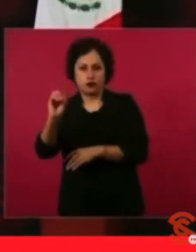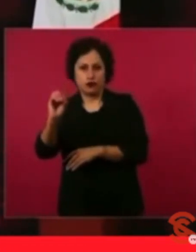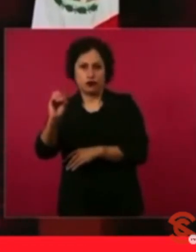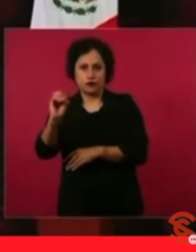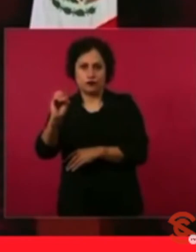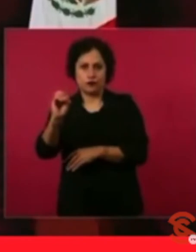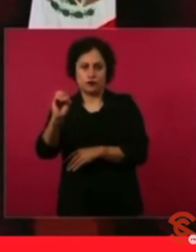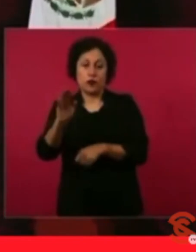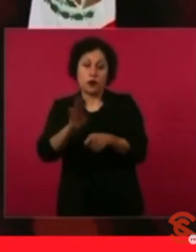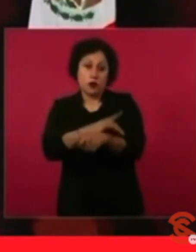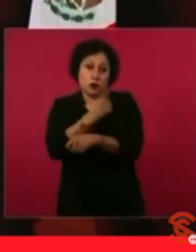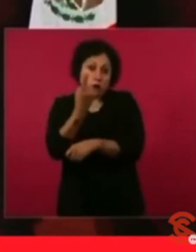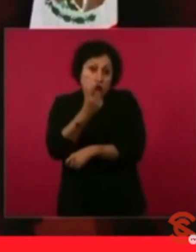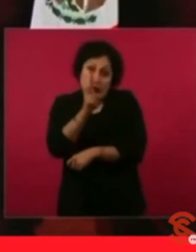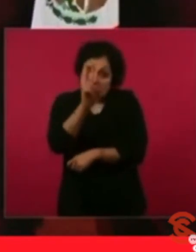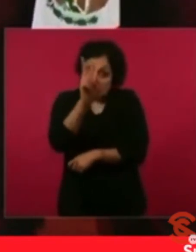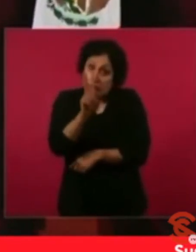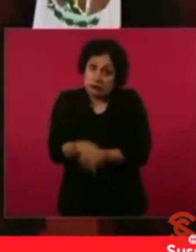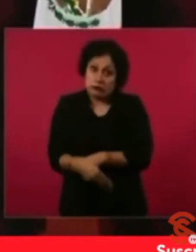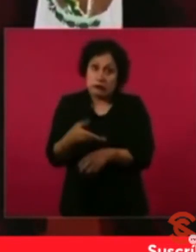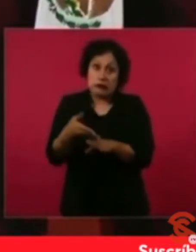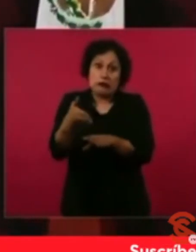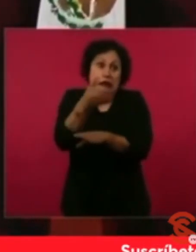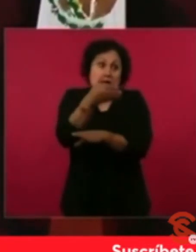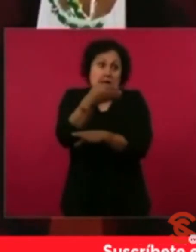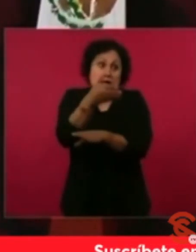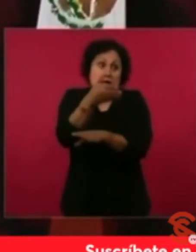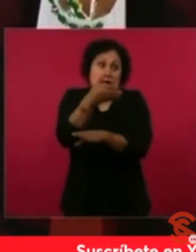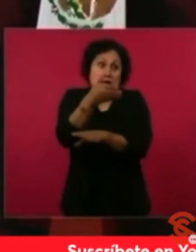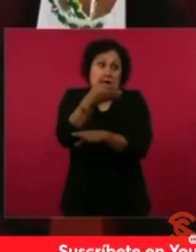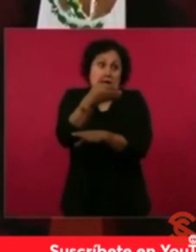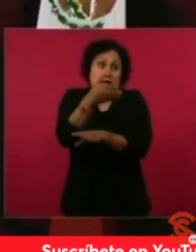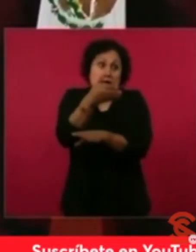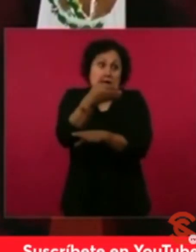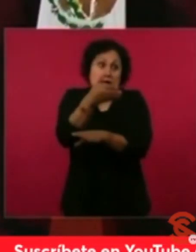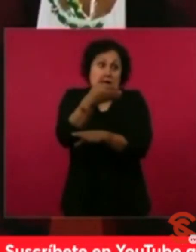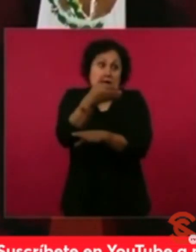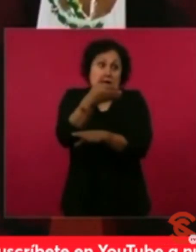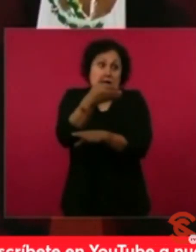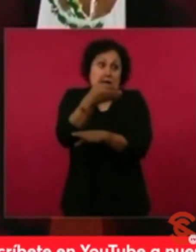tenía esto de la crónica y se fue perdiendo.